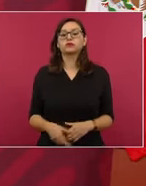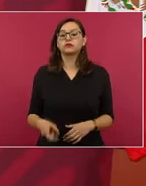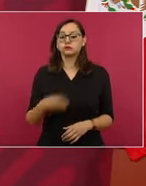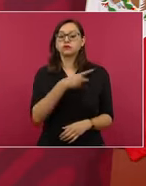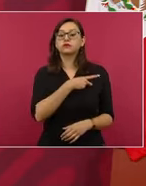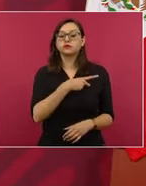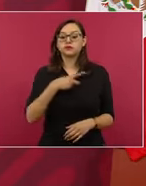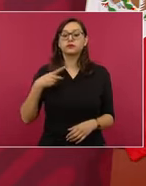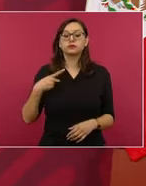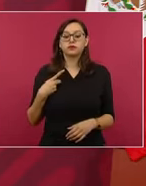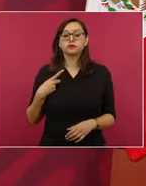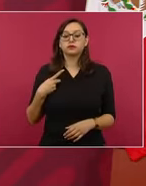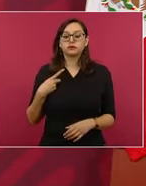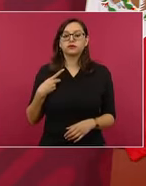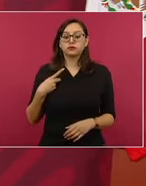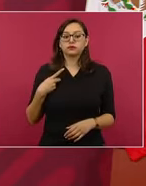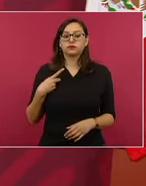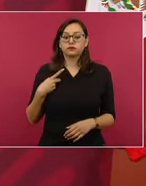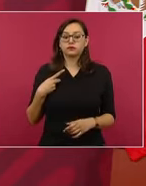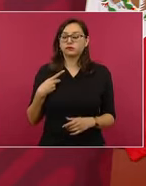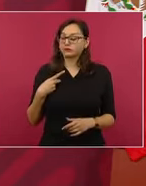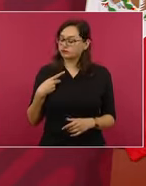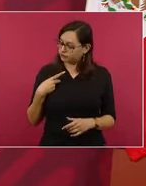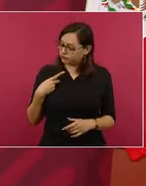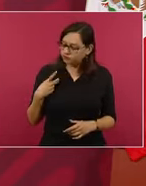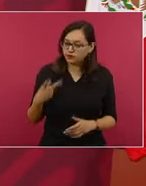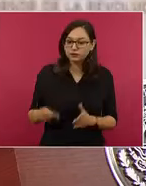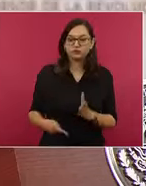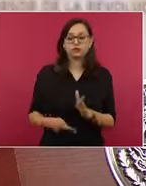reparar el procedimiento y